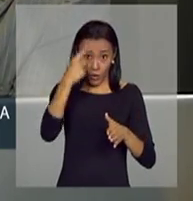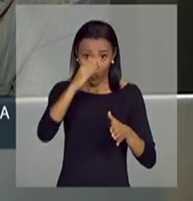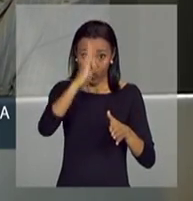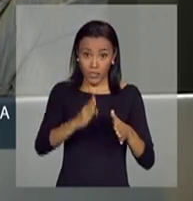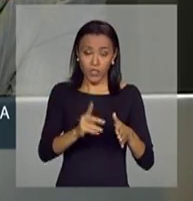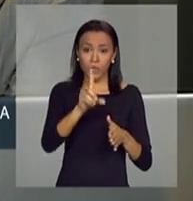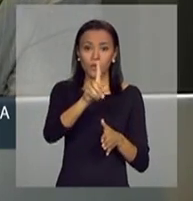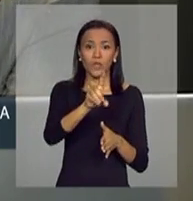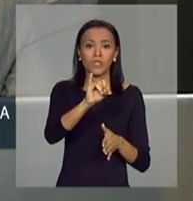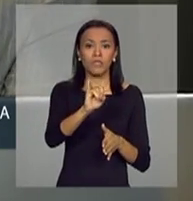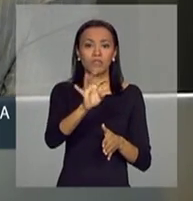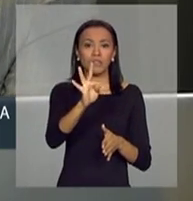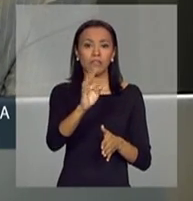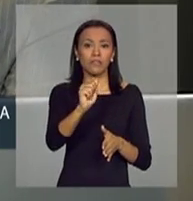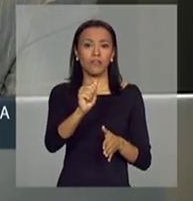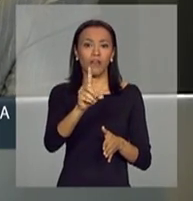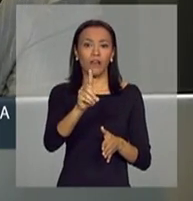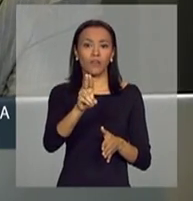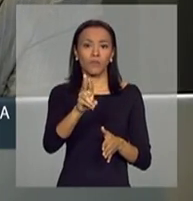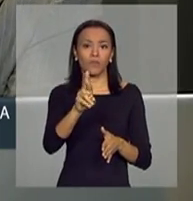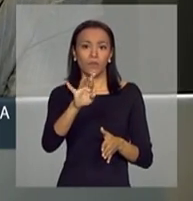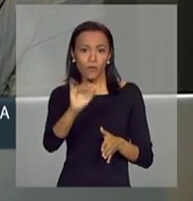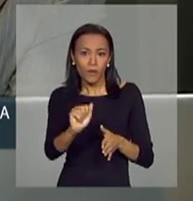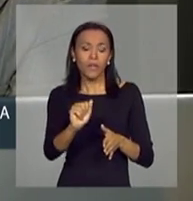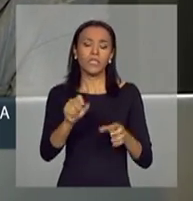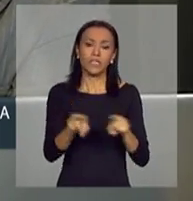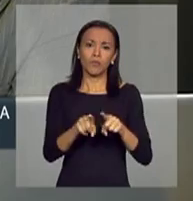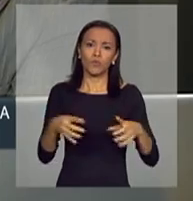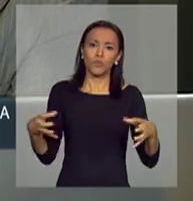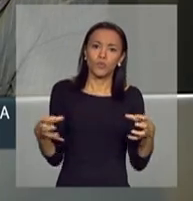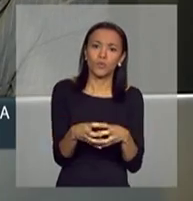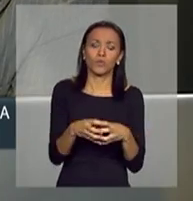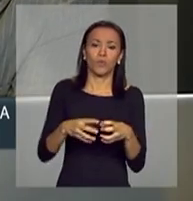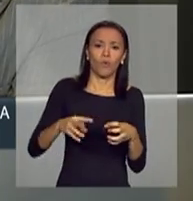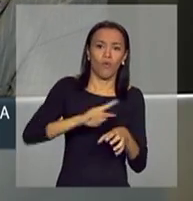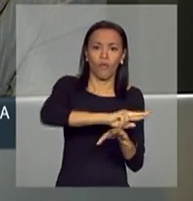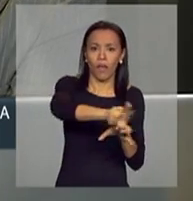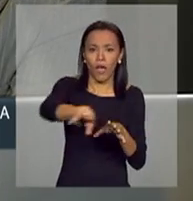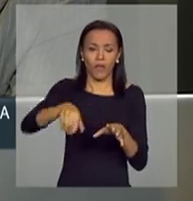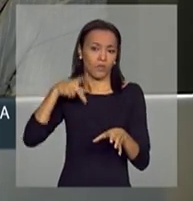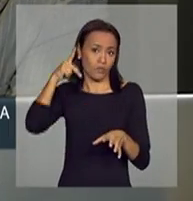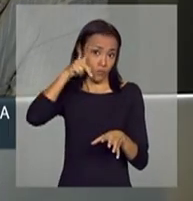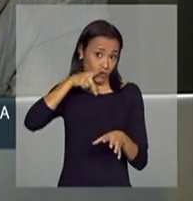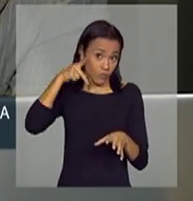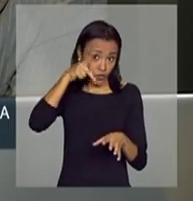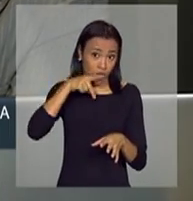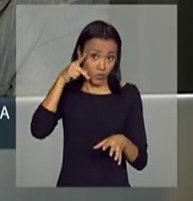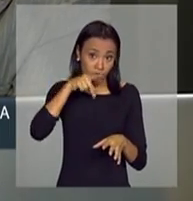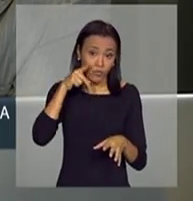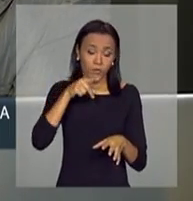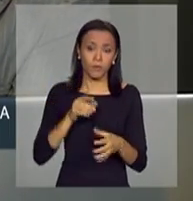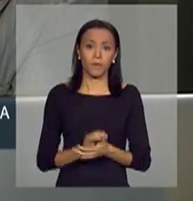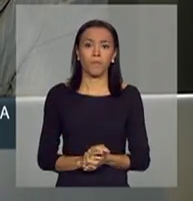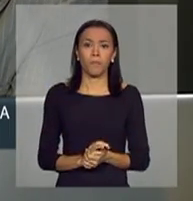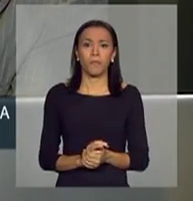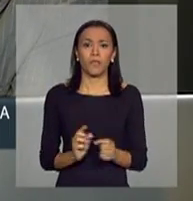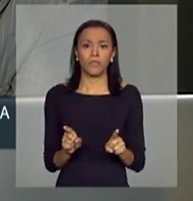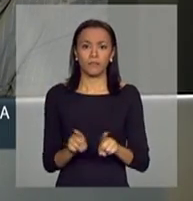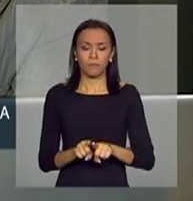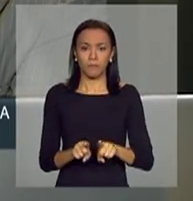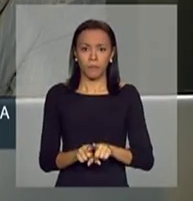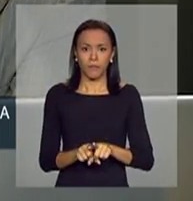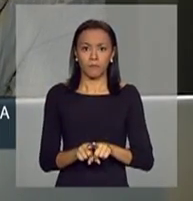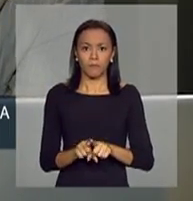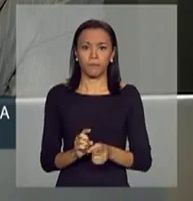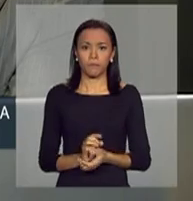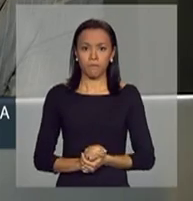en unos cuantos cientos de opositores políticos, creo que se desmonta y se desgasta ante la evidencia que